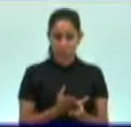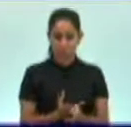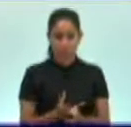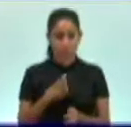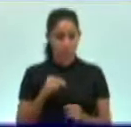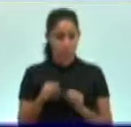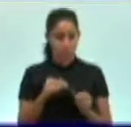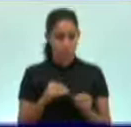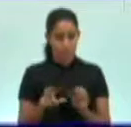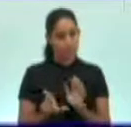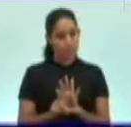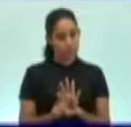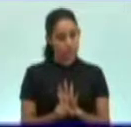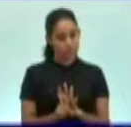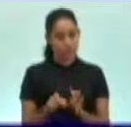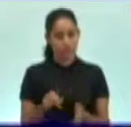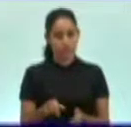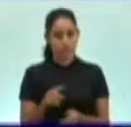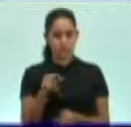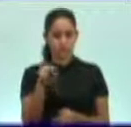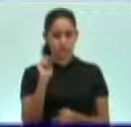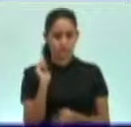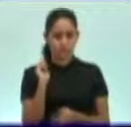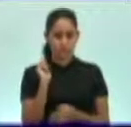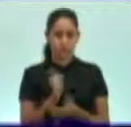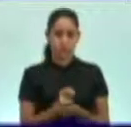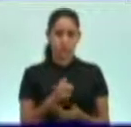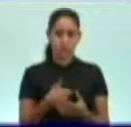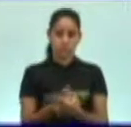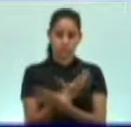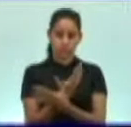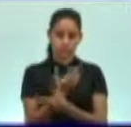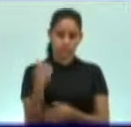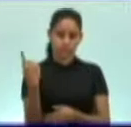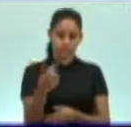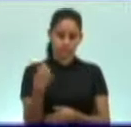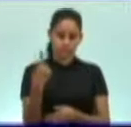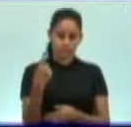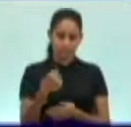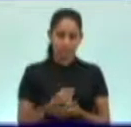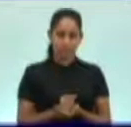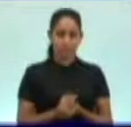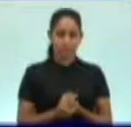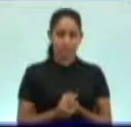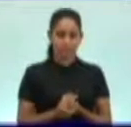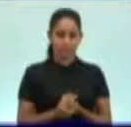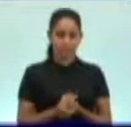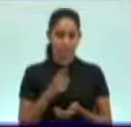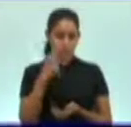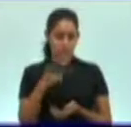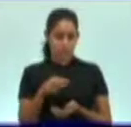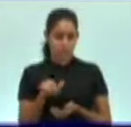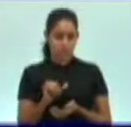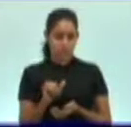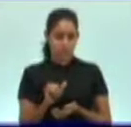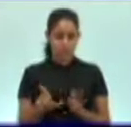se establece en la nueva Ley de los Símbolos Nacionales, conocida como Ley